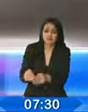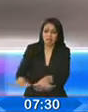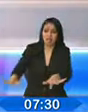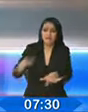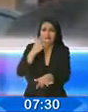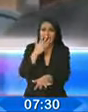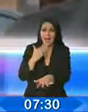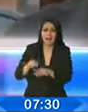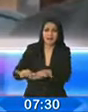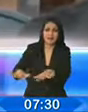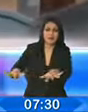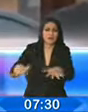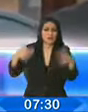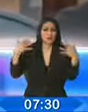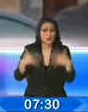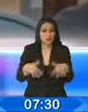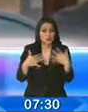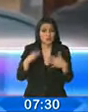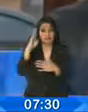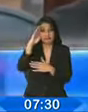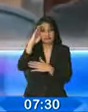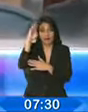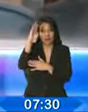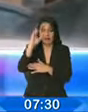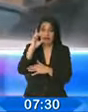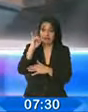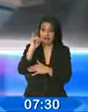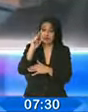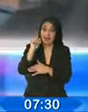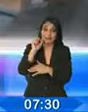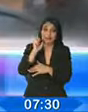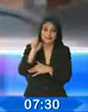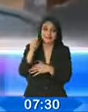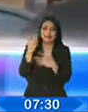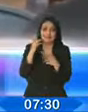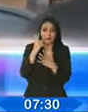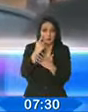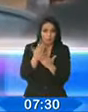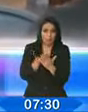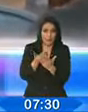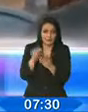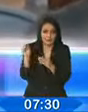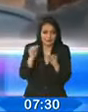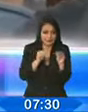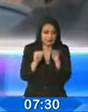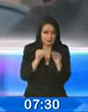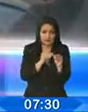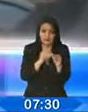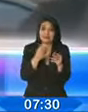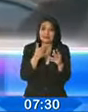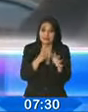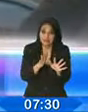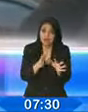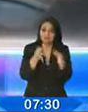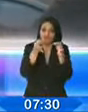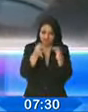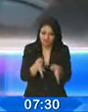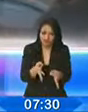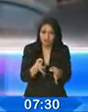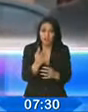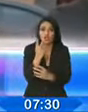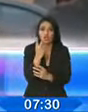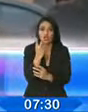sangre. Hemos levantado como DINASED los indicios en el sitio del suceso. Bajo nuestra custodia se encuentran ya legalmente